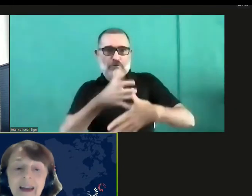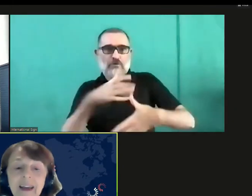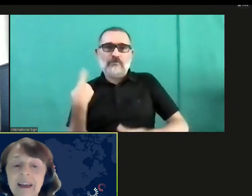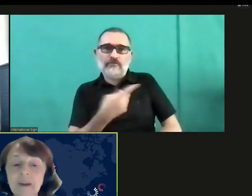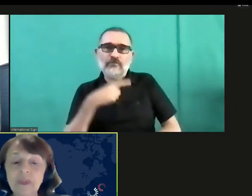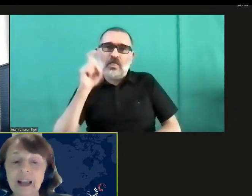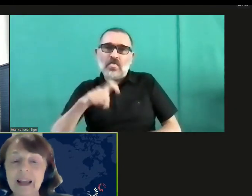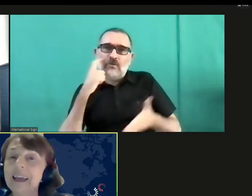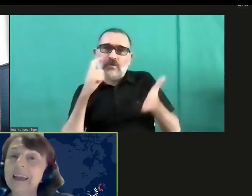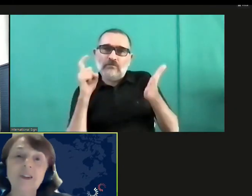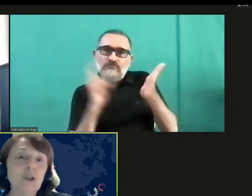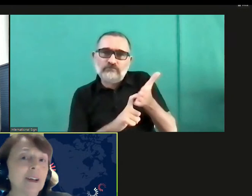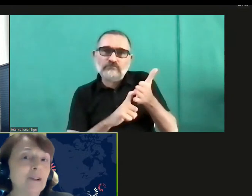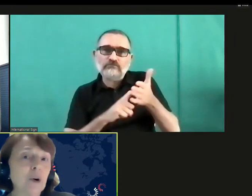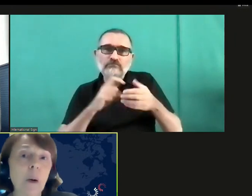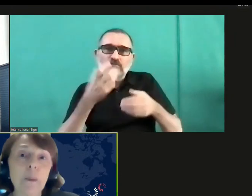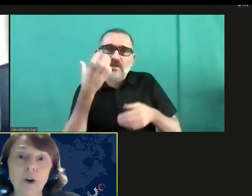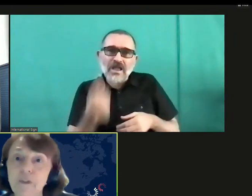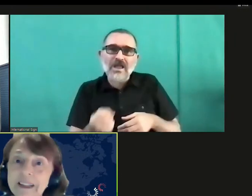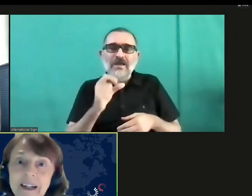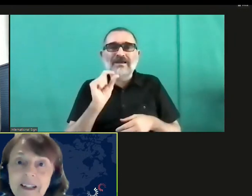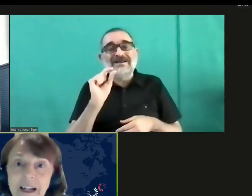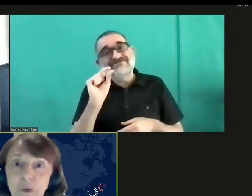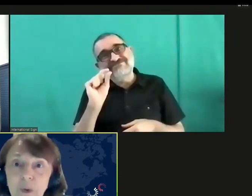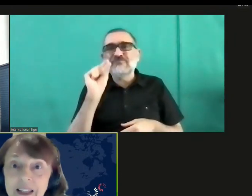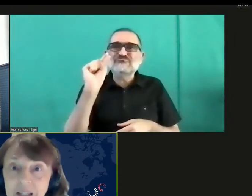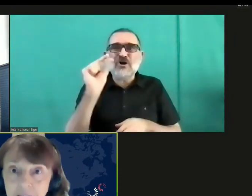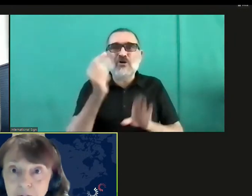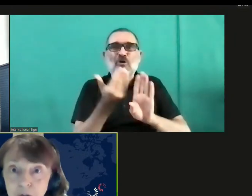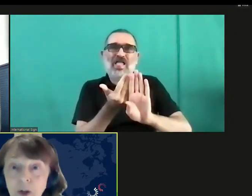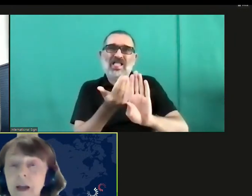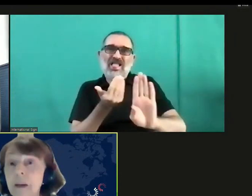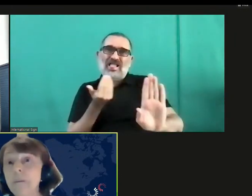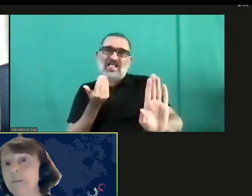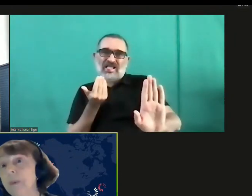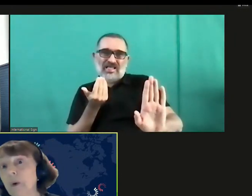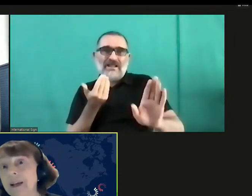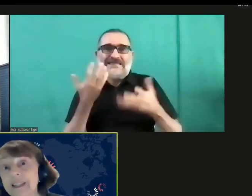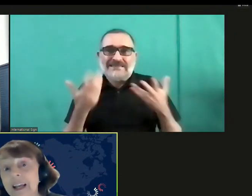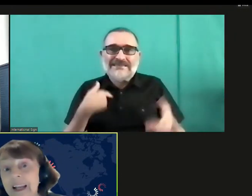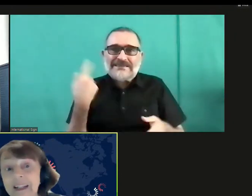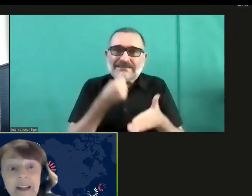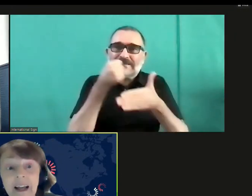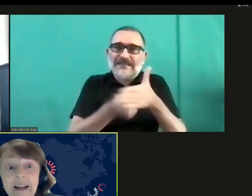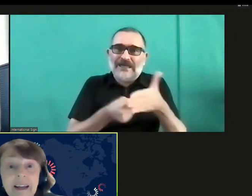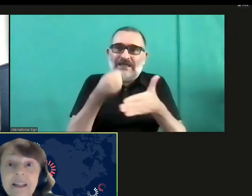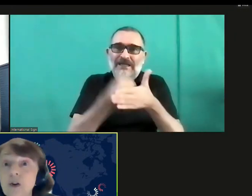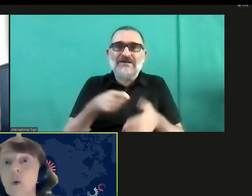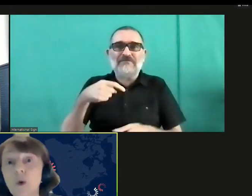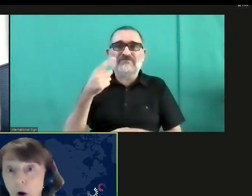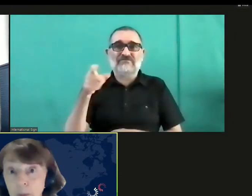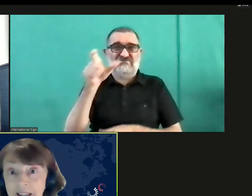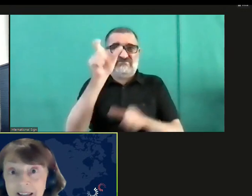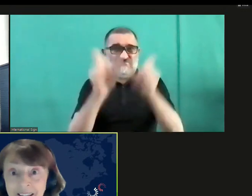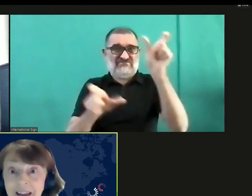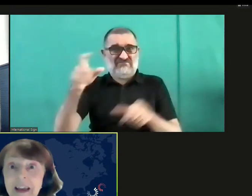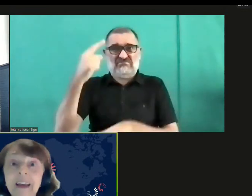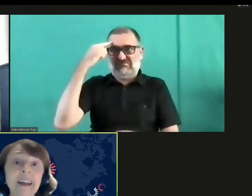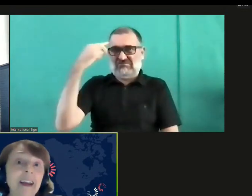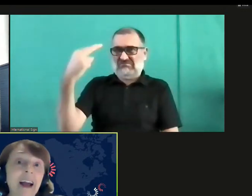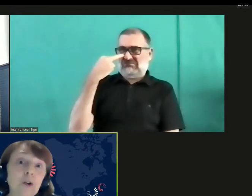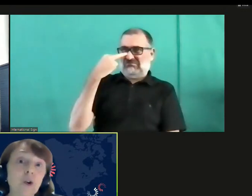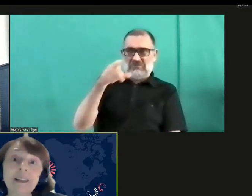en estos eran como profetas gritando en el desierto pero así en la tarea casi como un hobby